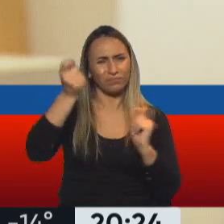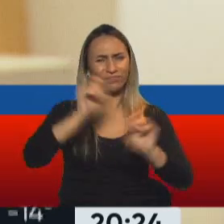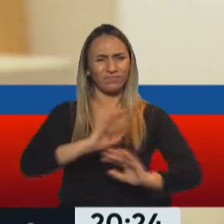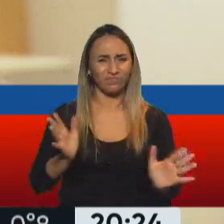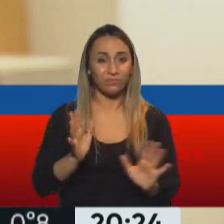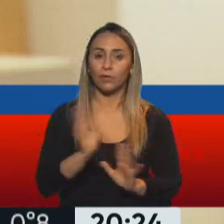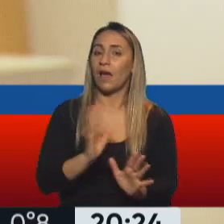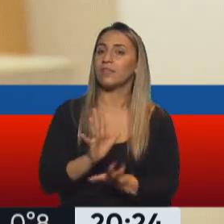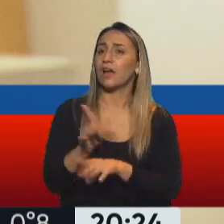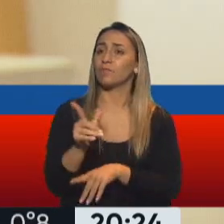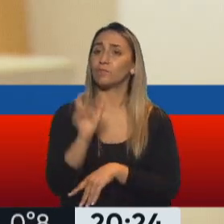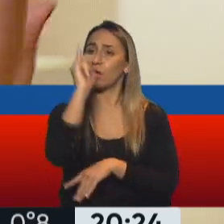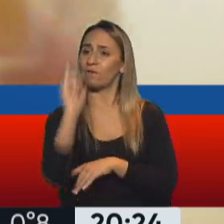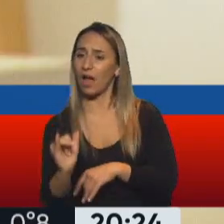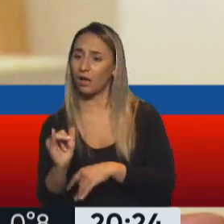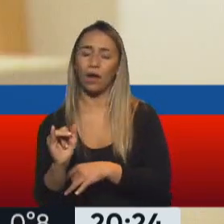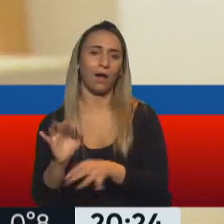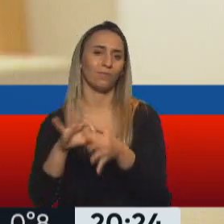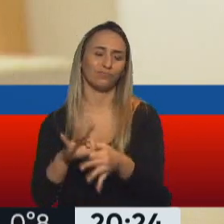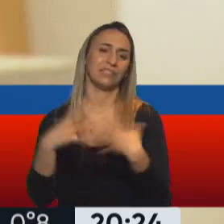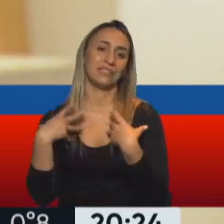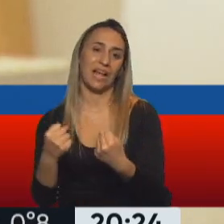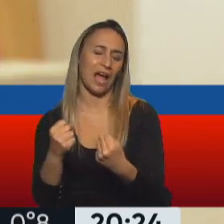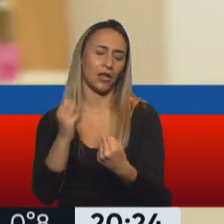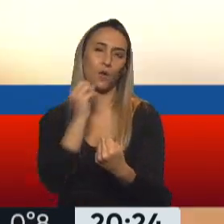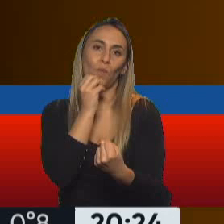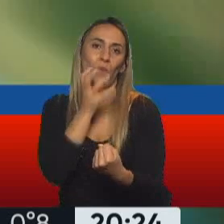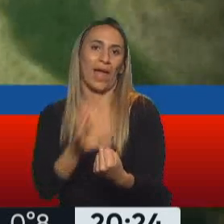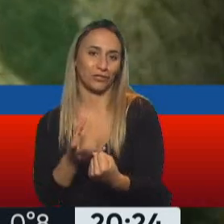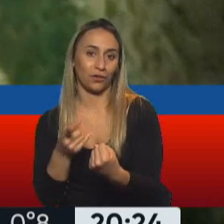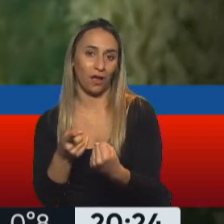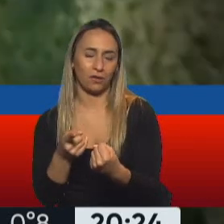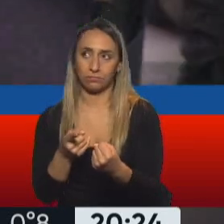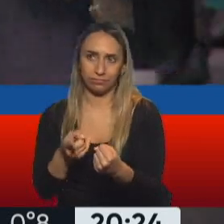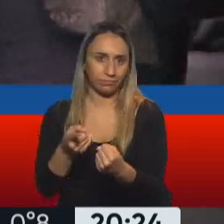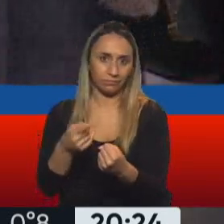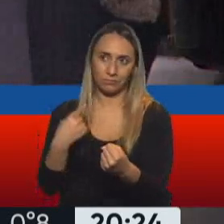la delgadez con lo saludable y con lo bello. Esa es la tarea cultural.